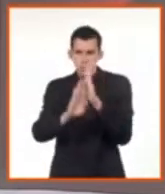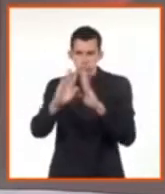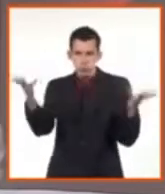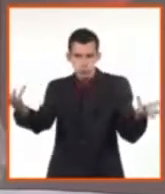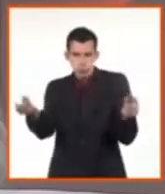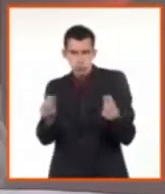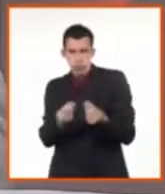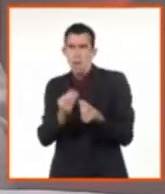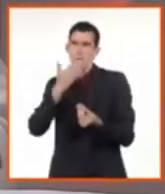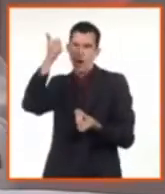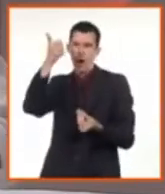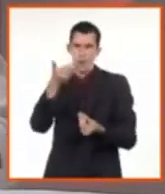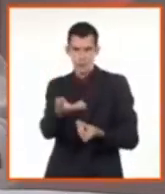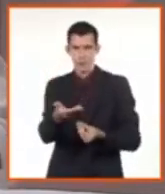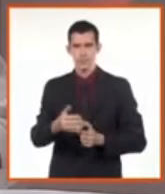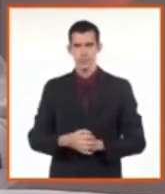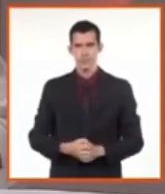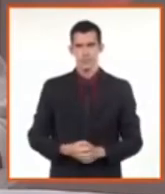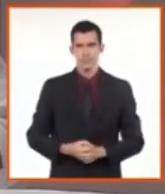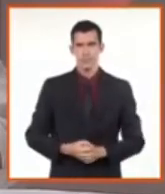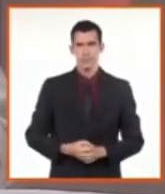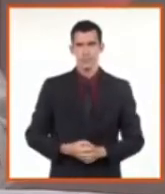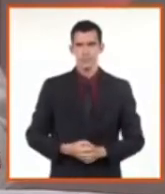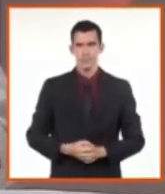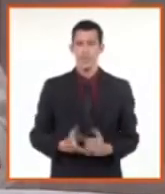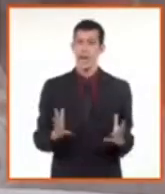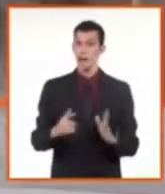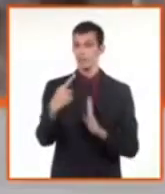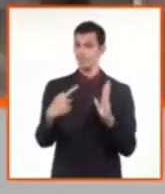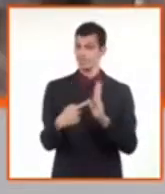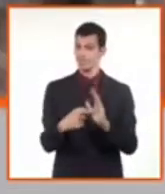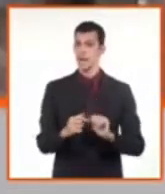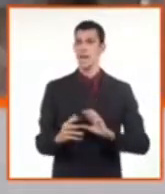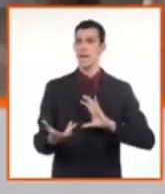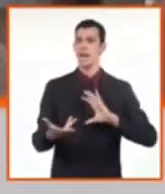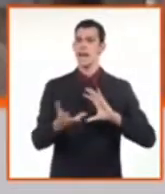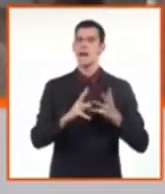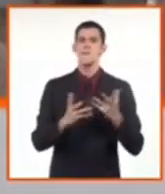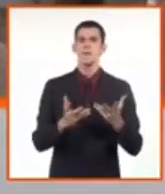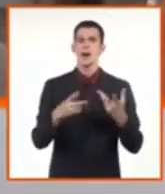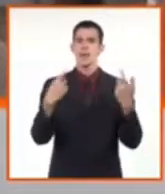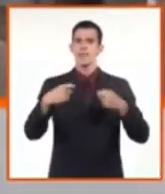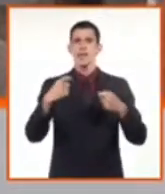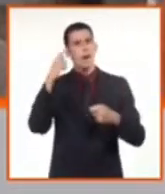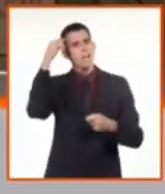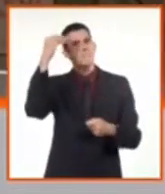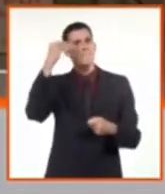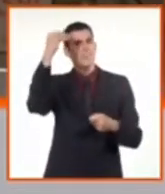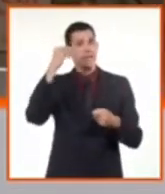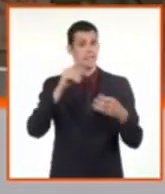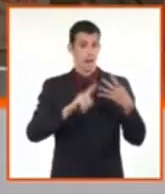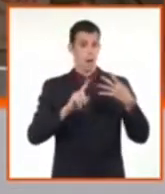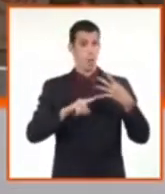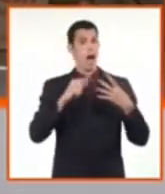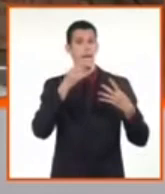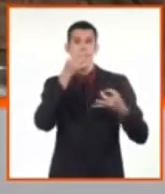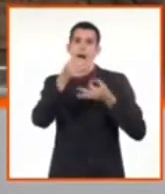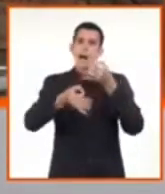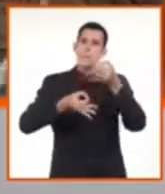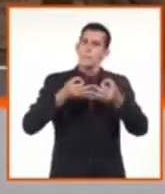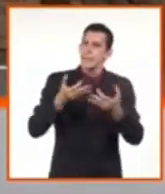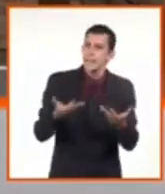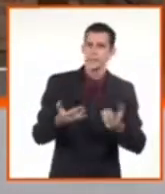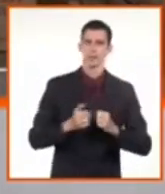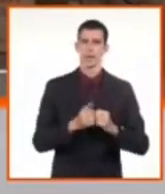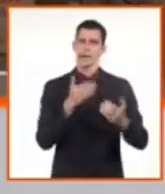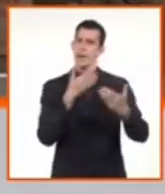incluir la autorización para realizar ventas en moneda libremente convertibles o sea es una medida también